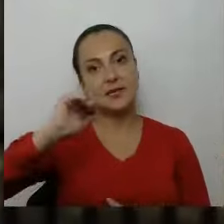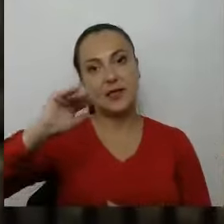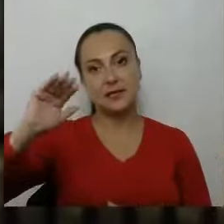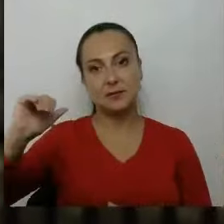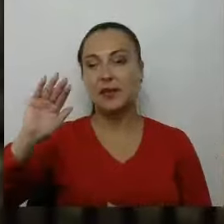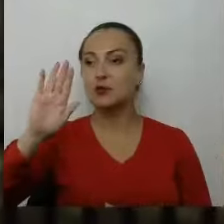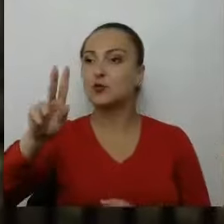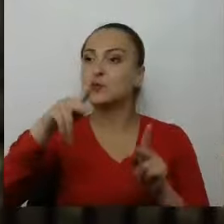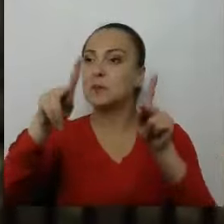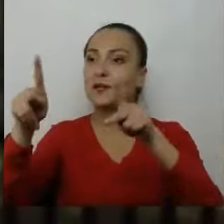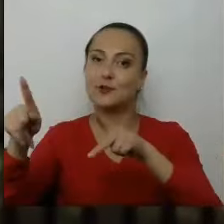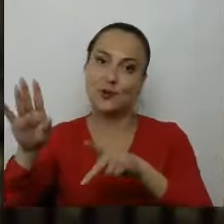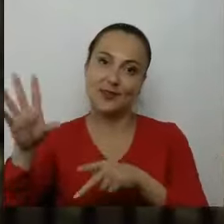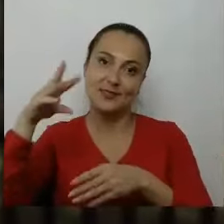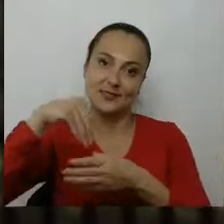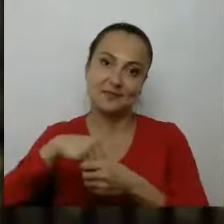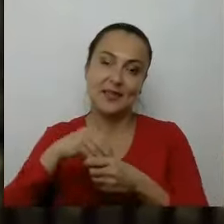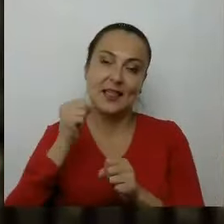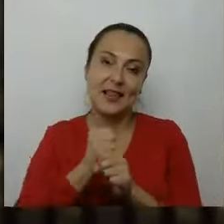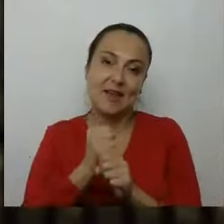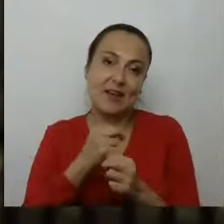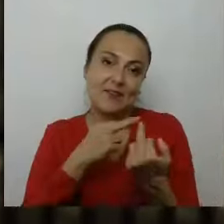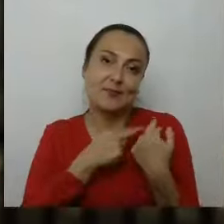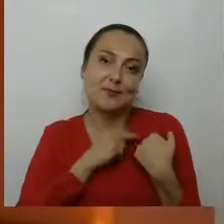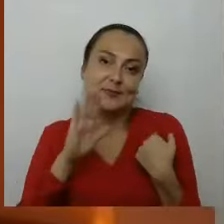los funcionarios que tuvo a su cargo en Recope.